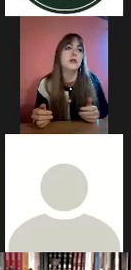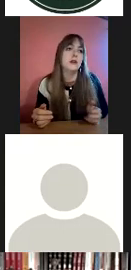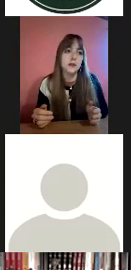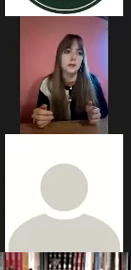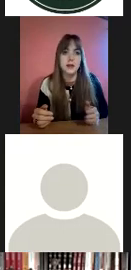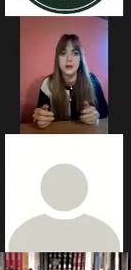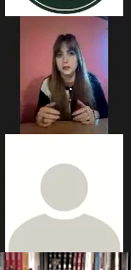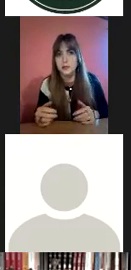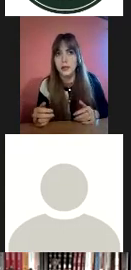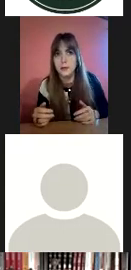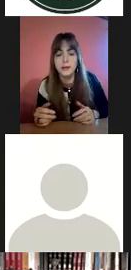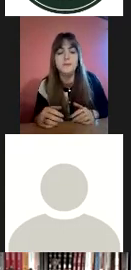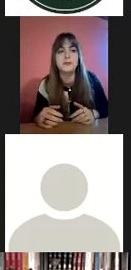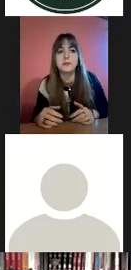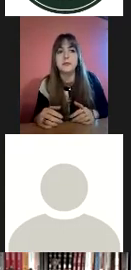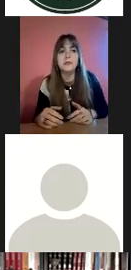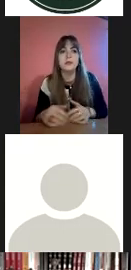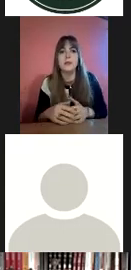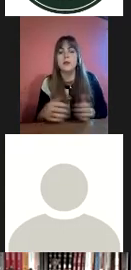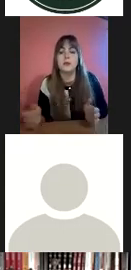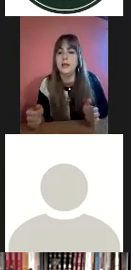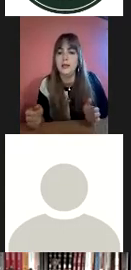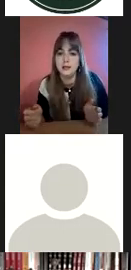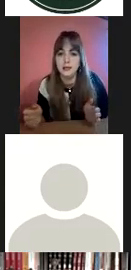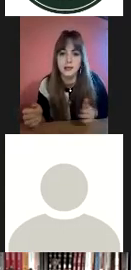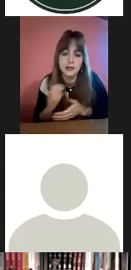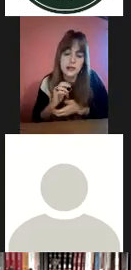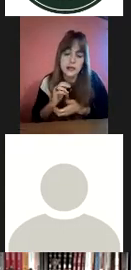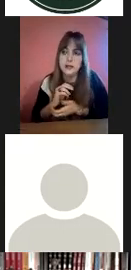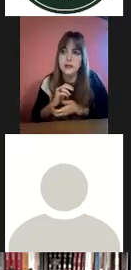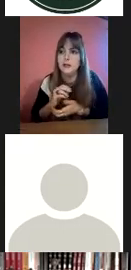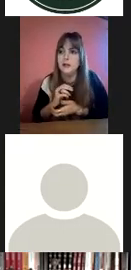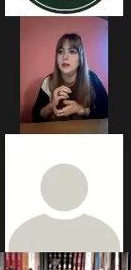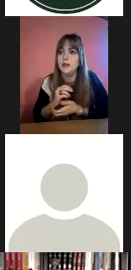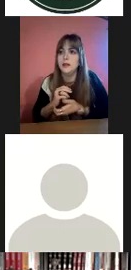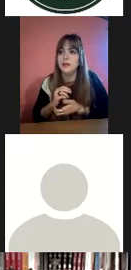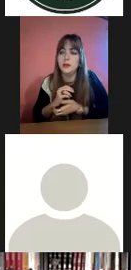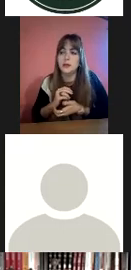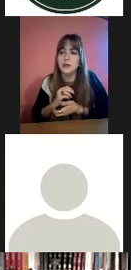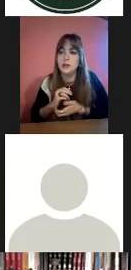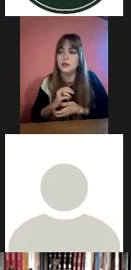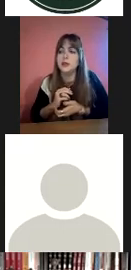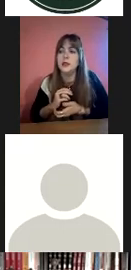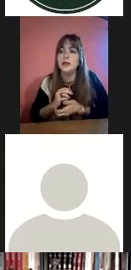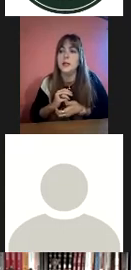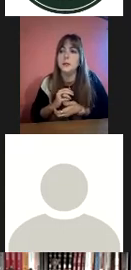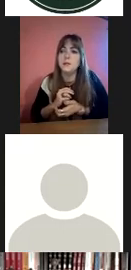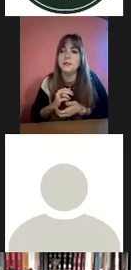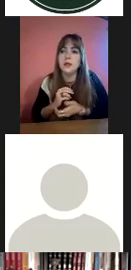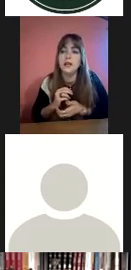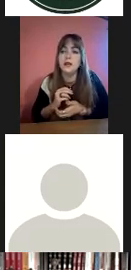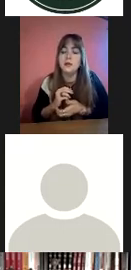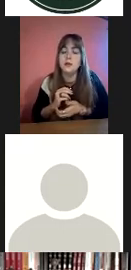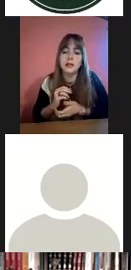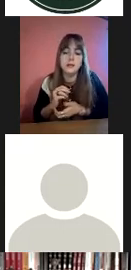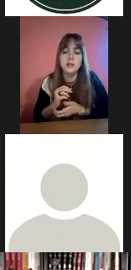ahogados, o por enfermedades, por hambre, mismo por peleas que se generan entre perros y gatos,